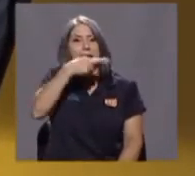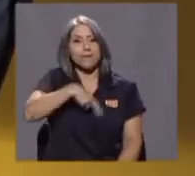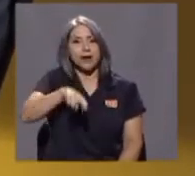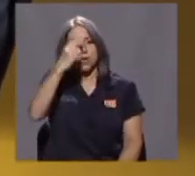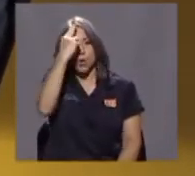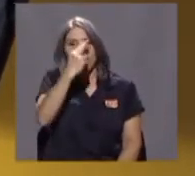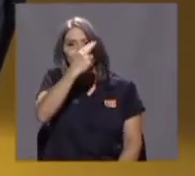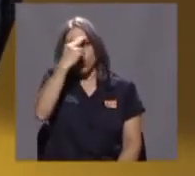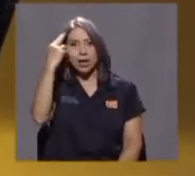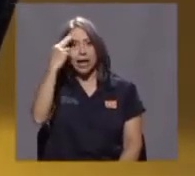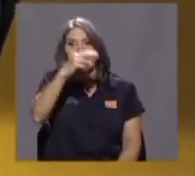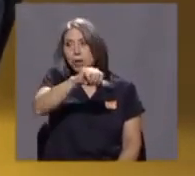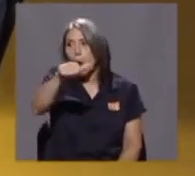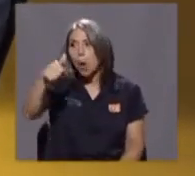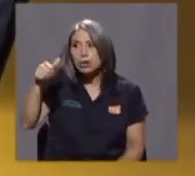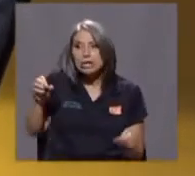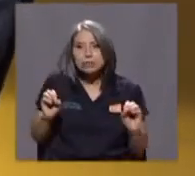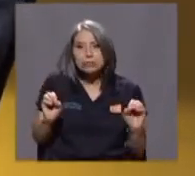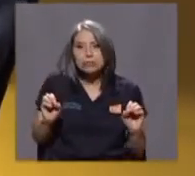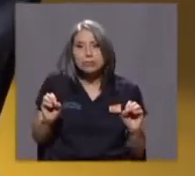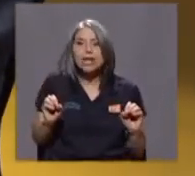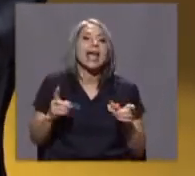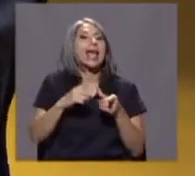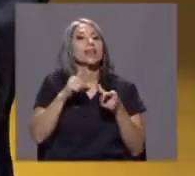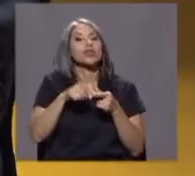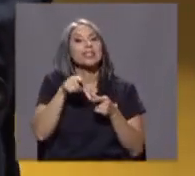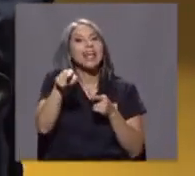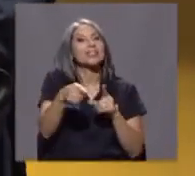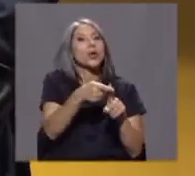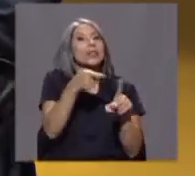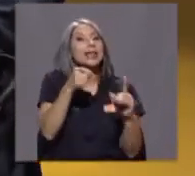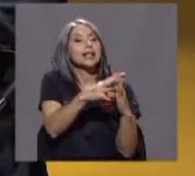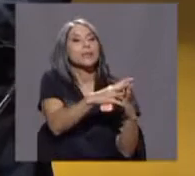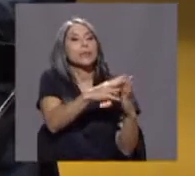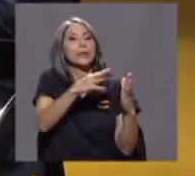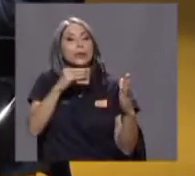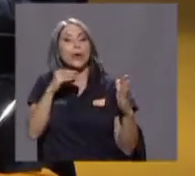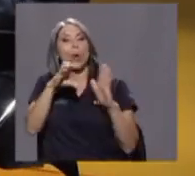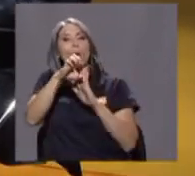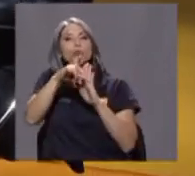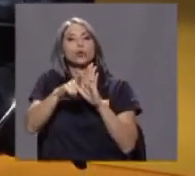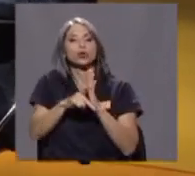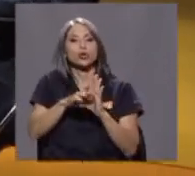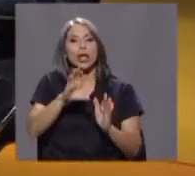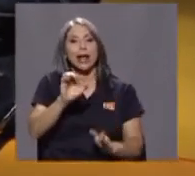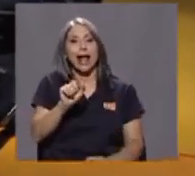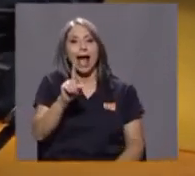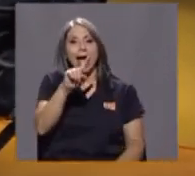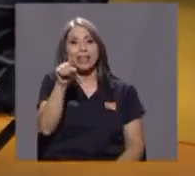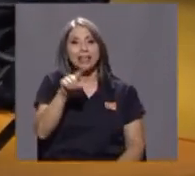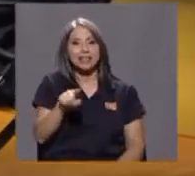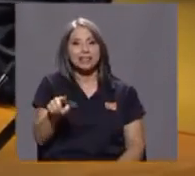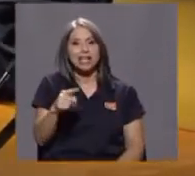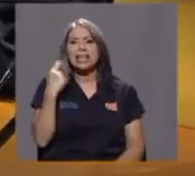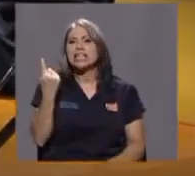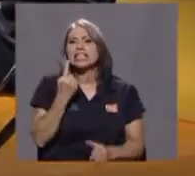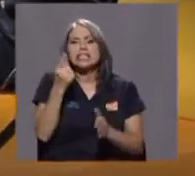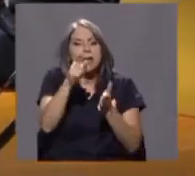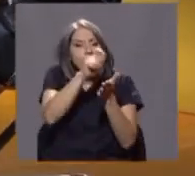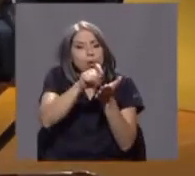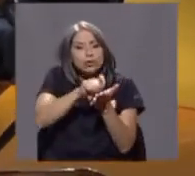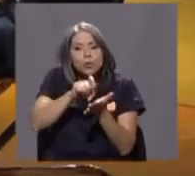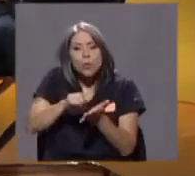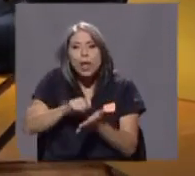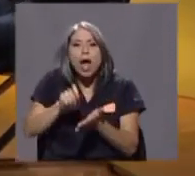exclusión de las demás. Es decir, esto arranca de la Constitución de Cádiz e invariablemente ha sido copiado en todos nuestros textos